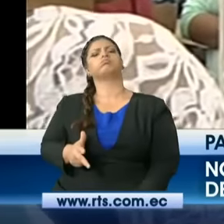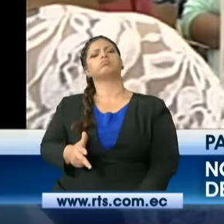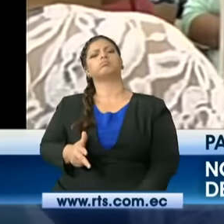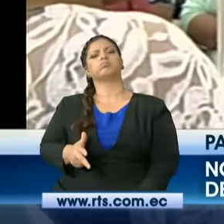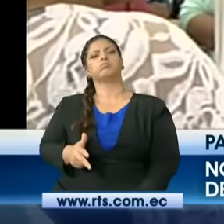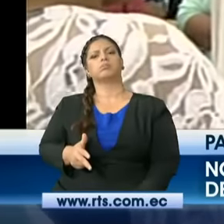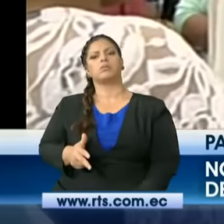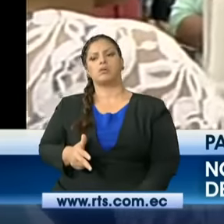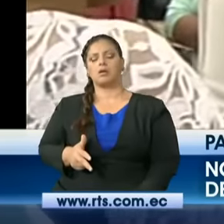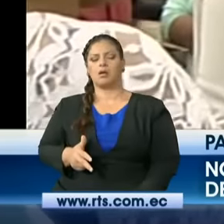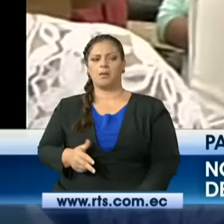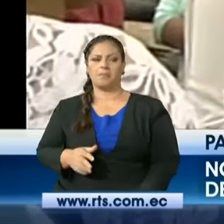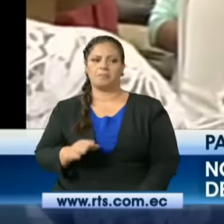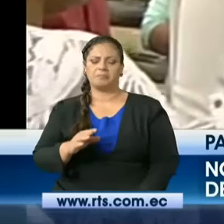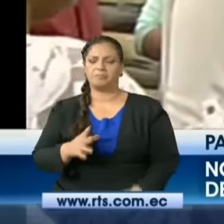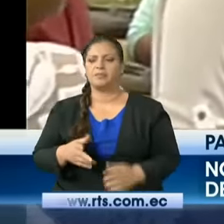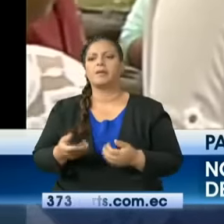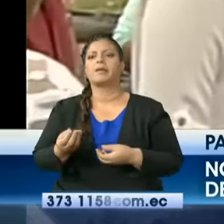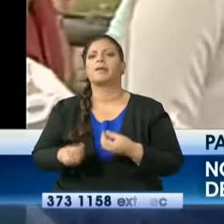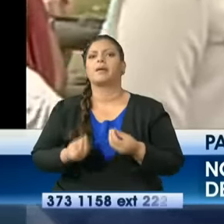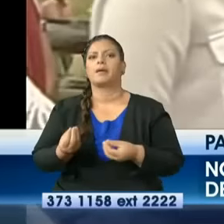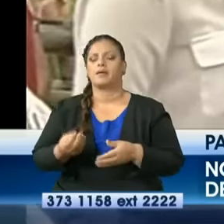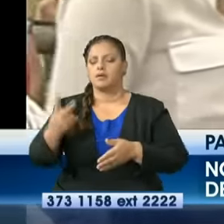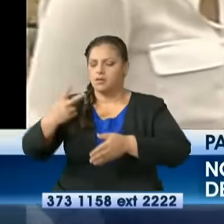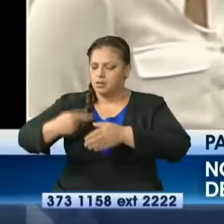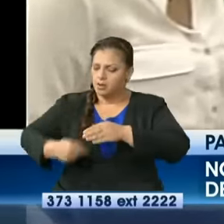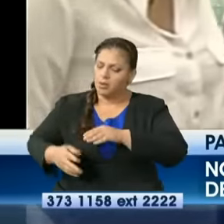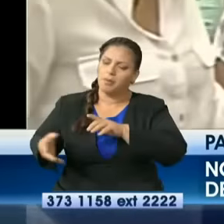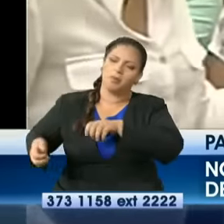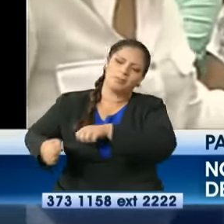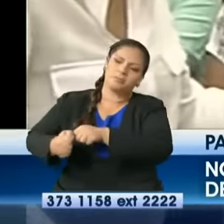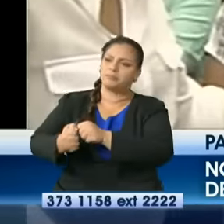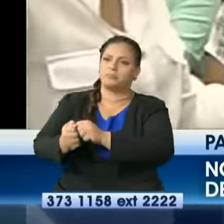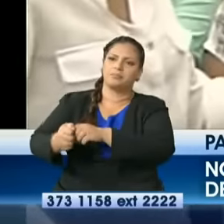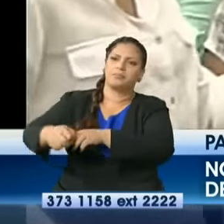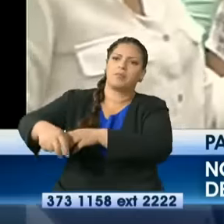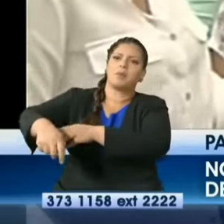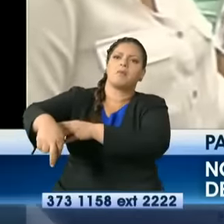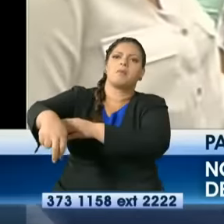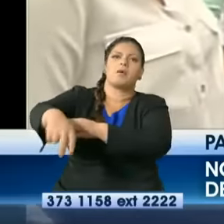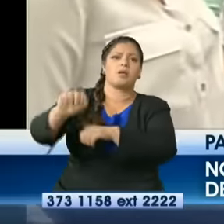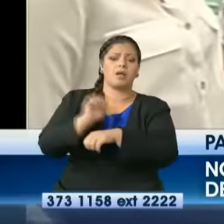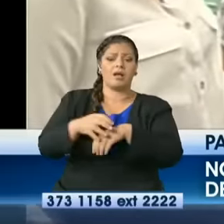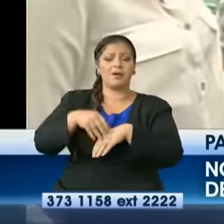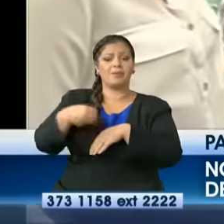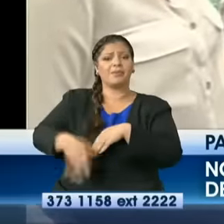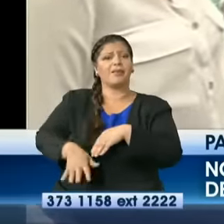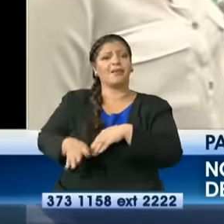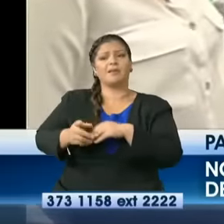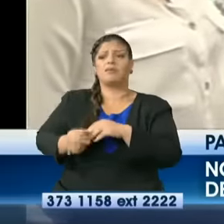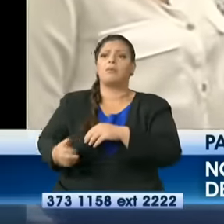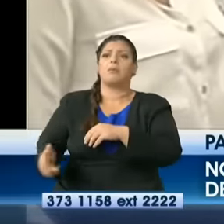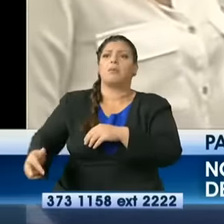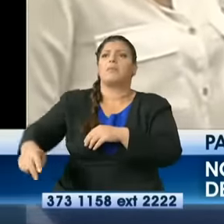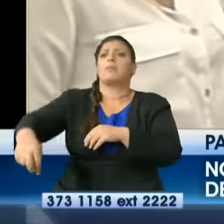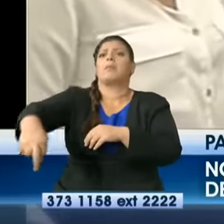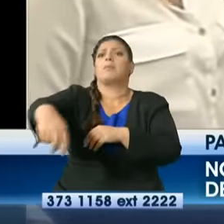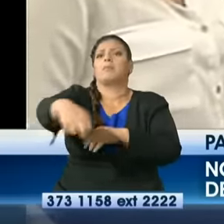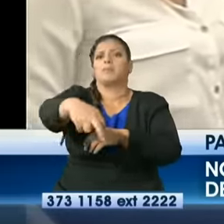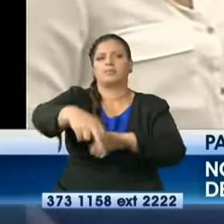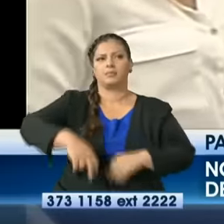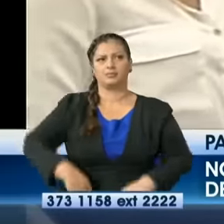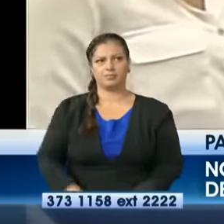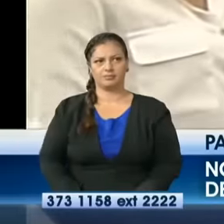carro, luego de coger, cerrarlo, impedir el paso vehicular y ir a dejar a mi hijo a la escuela. Porque antes